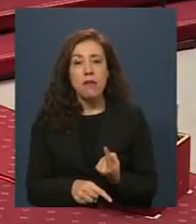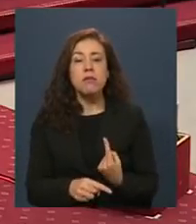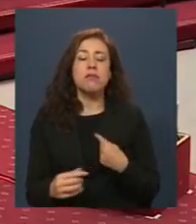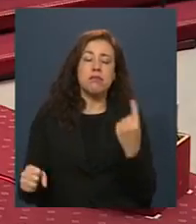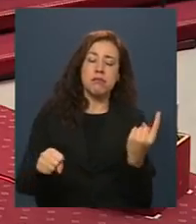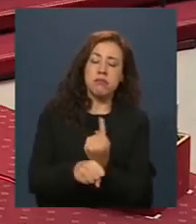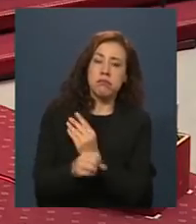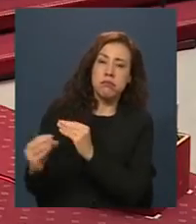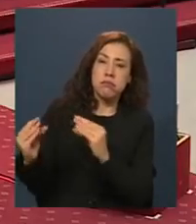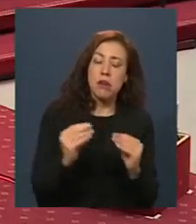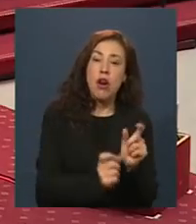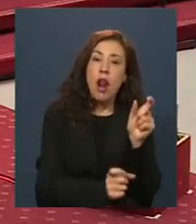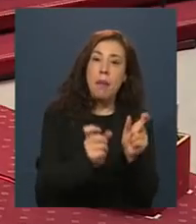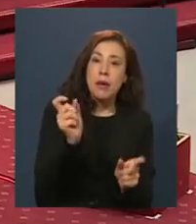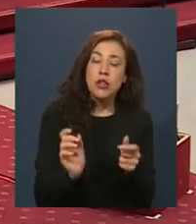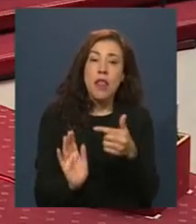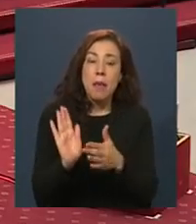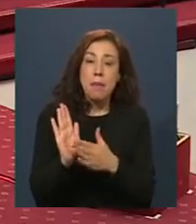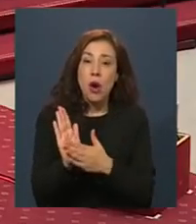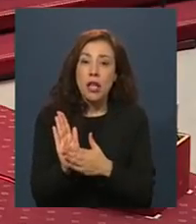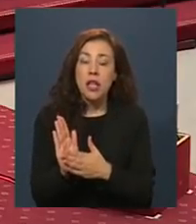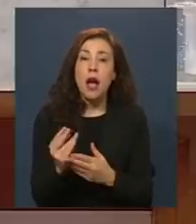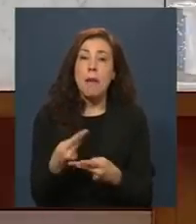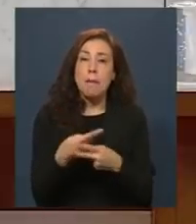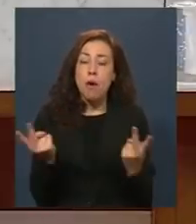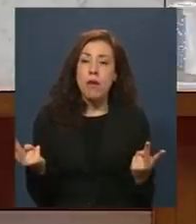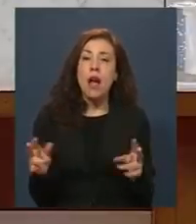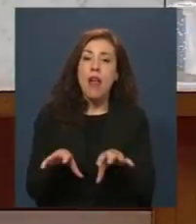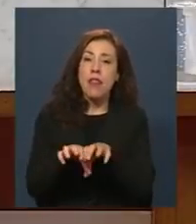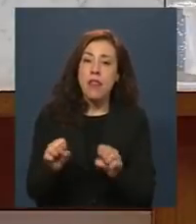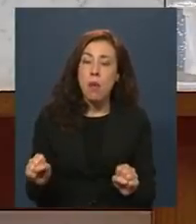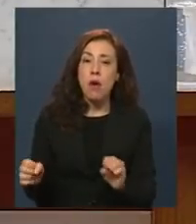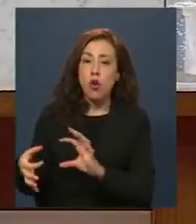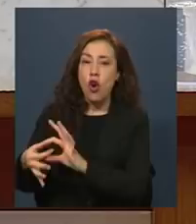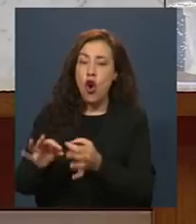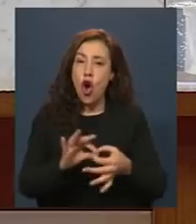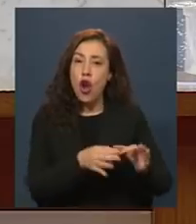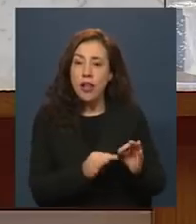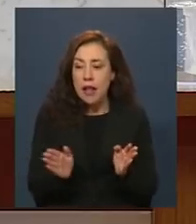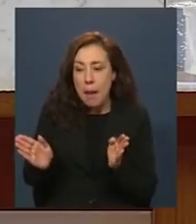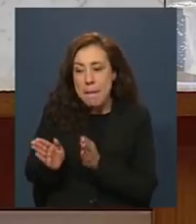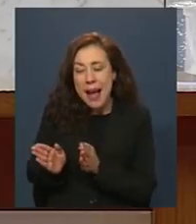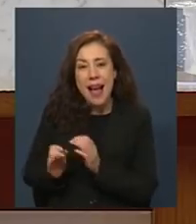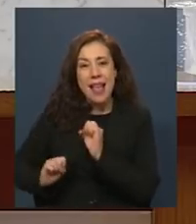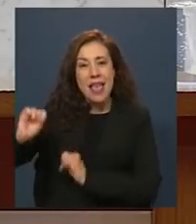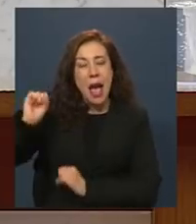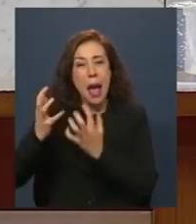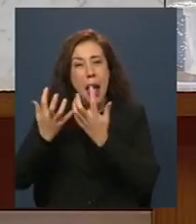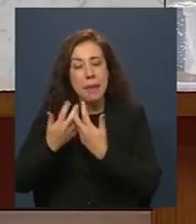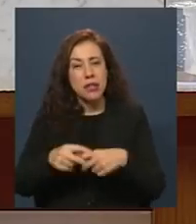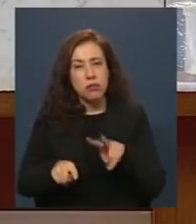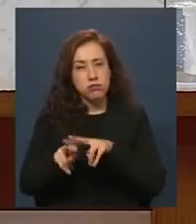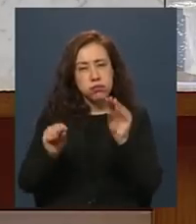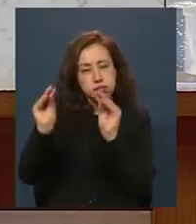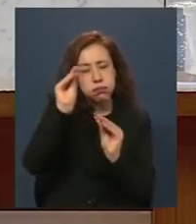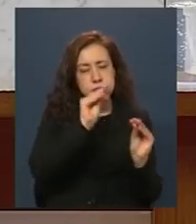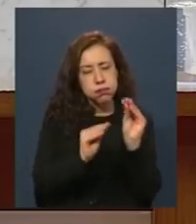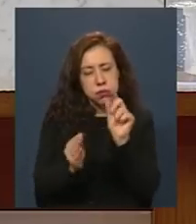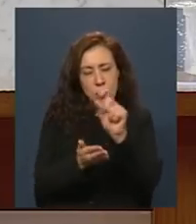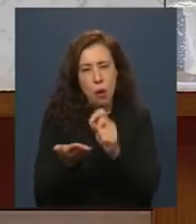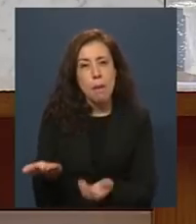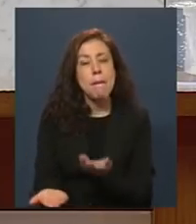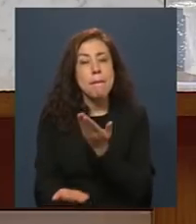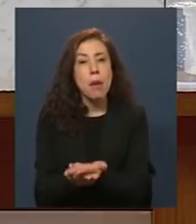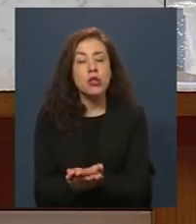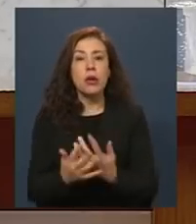con los destinatarios de la política pública, en concordancia con las organizaciones de pequeñas empresas, elaboramos una propuesta que